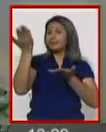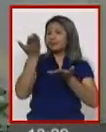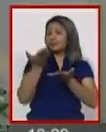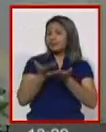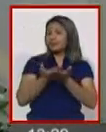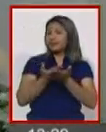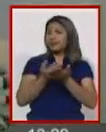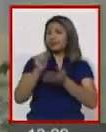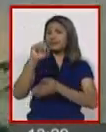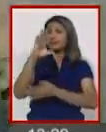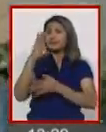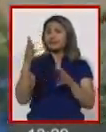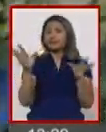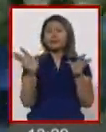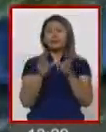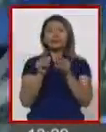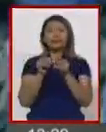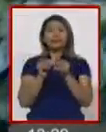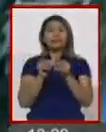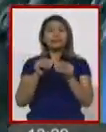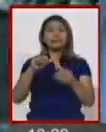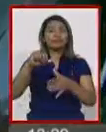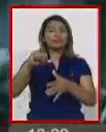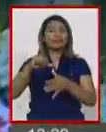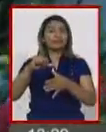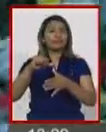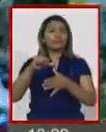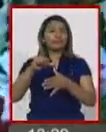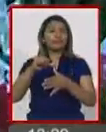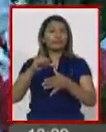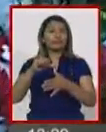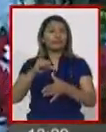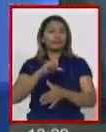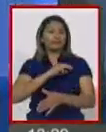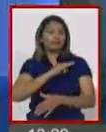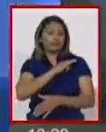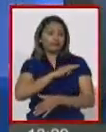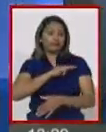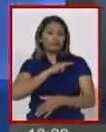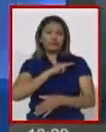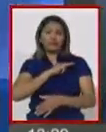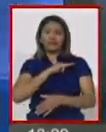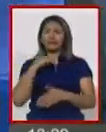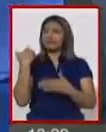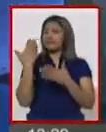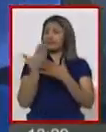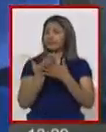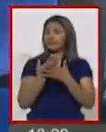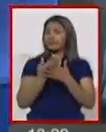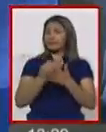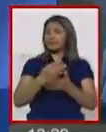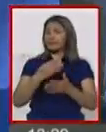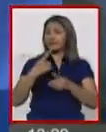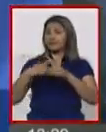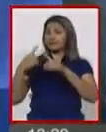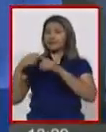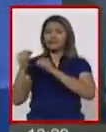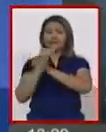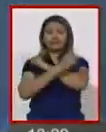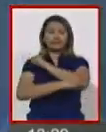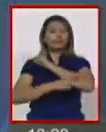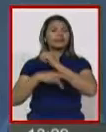sede del 5º Congreso Americano Misionero. Vendrán misioneros de toda América, desde Canadá, Estados